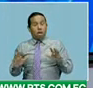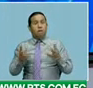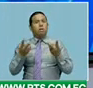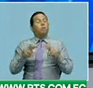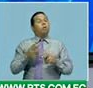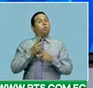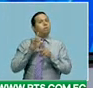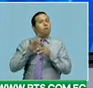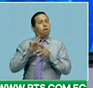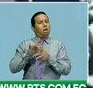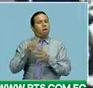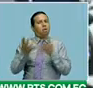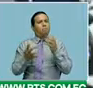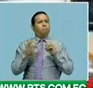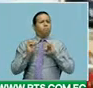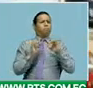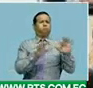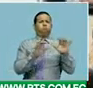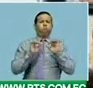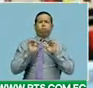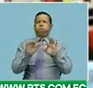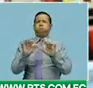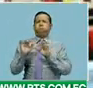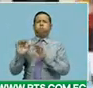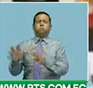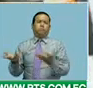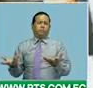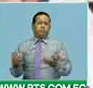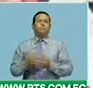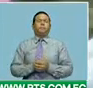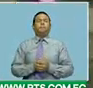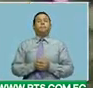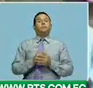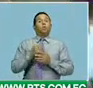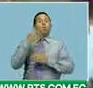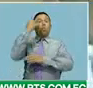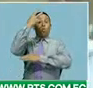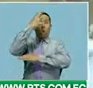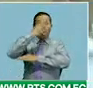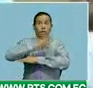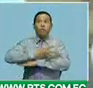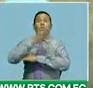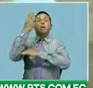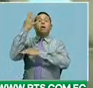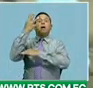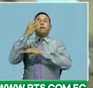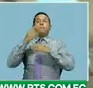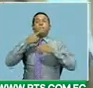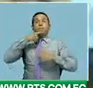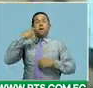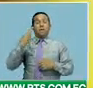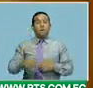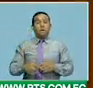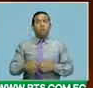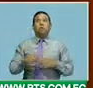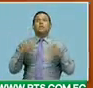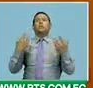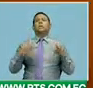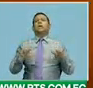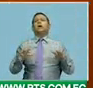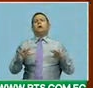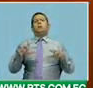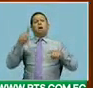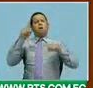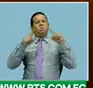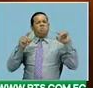aglomeraciones. Los cuatro días de feriado en el país dejaron estos retratos: aglomeraciones, cero distanciamiento social